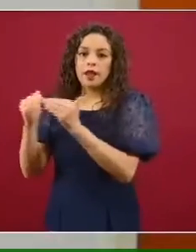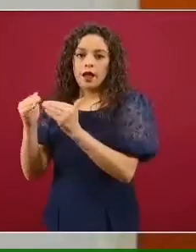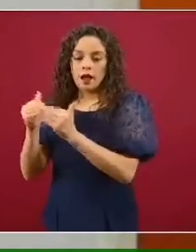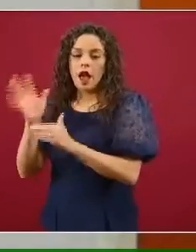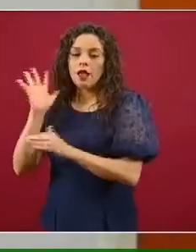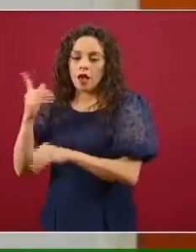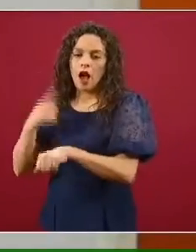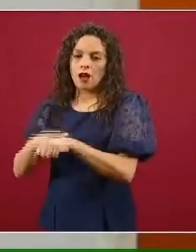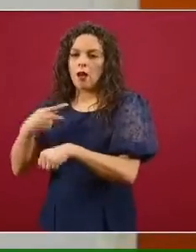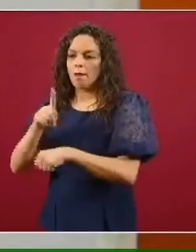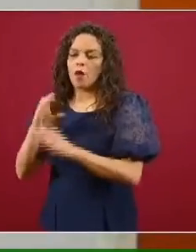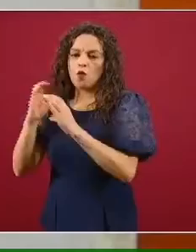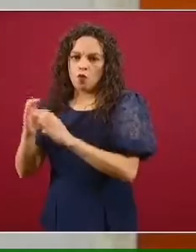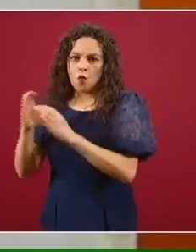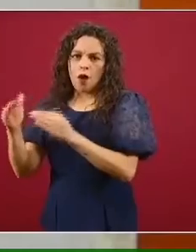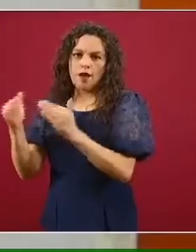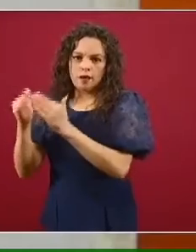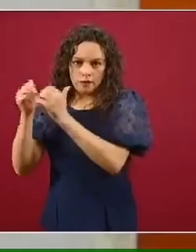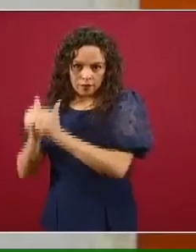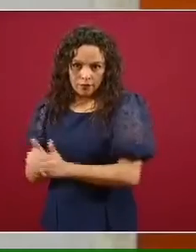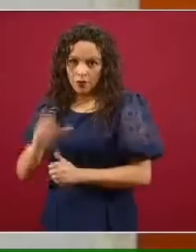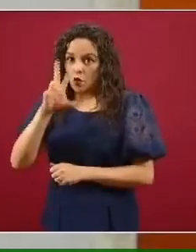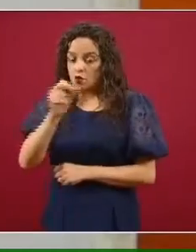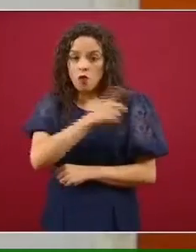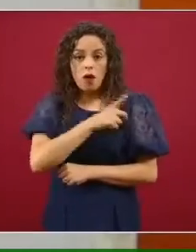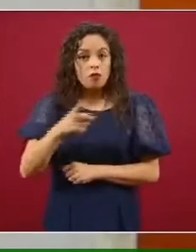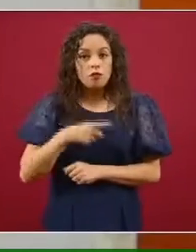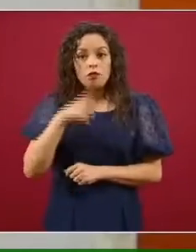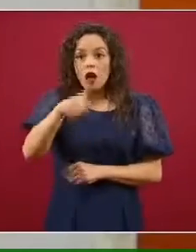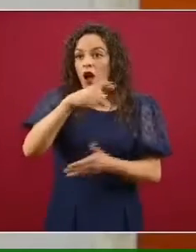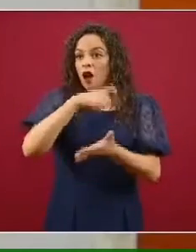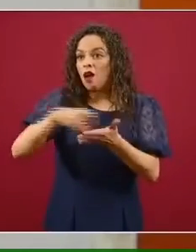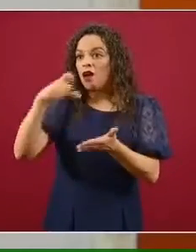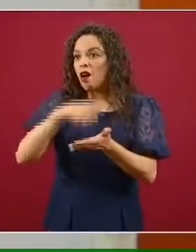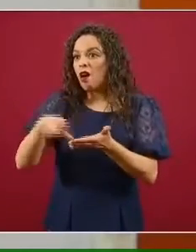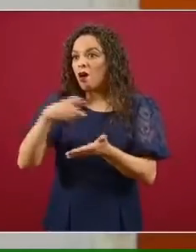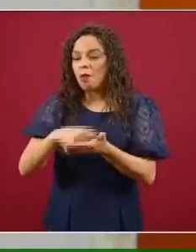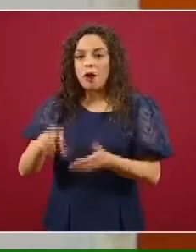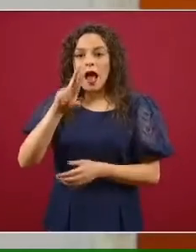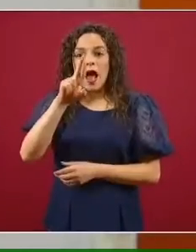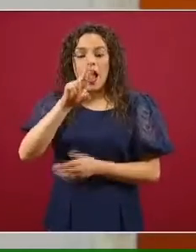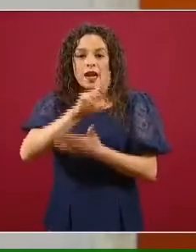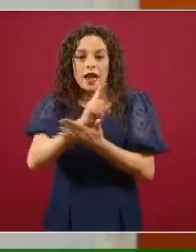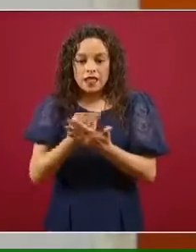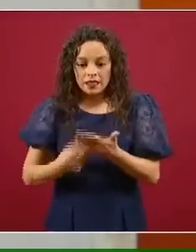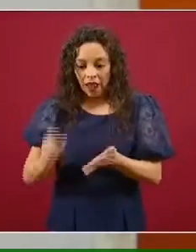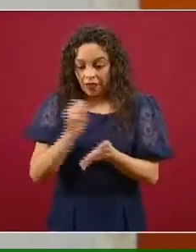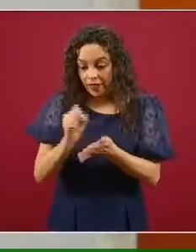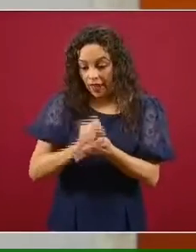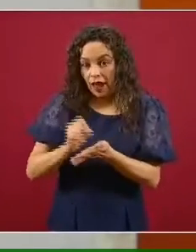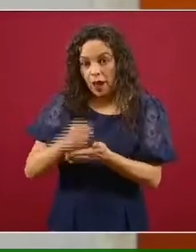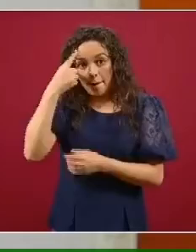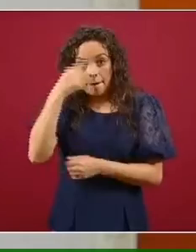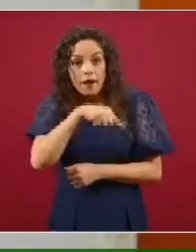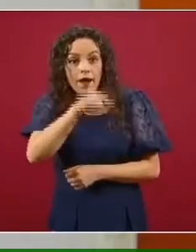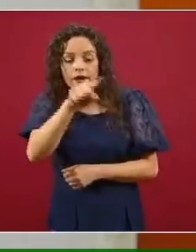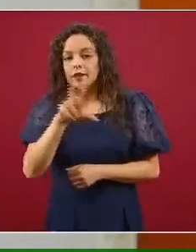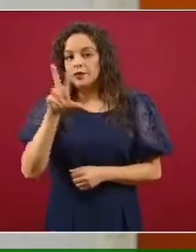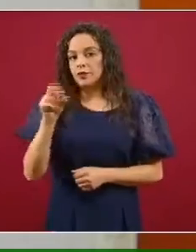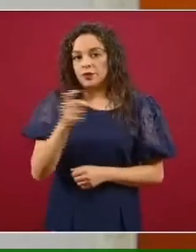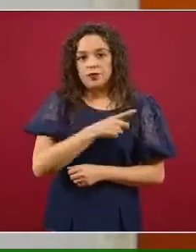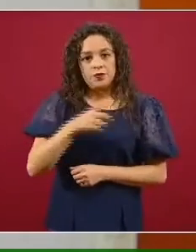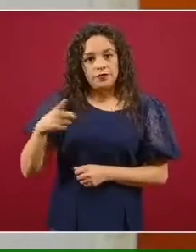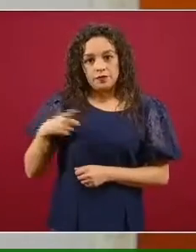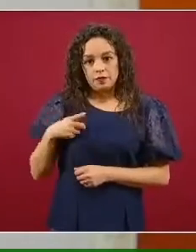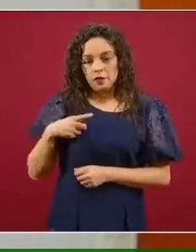para tenerlas por si acaso me sirve. El mensaje es claro. No se recomienda ninguno